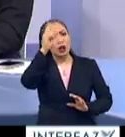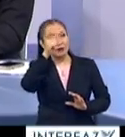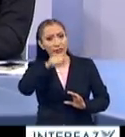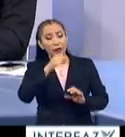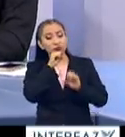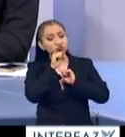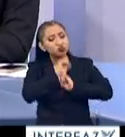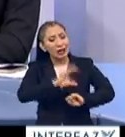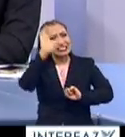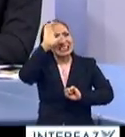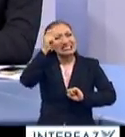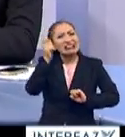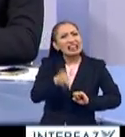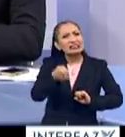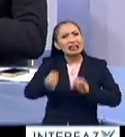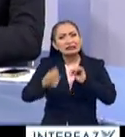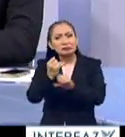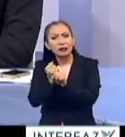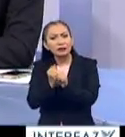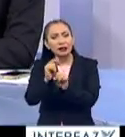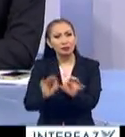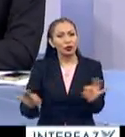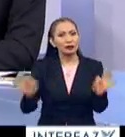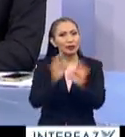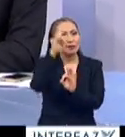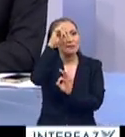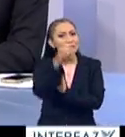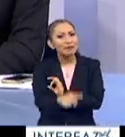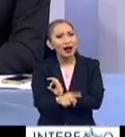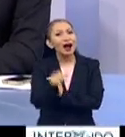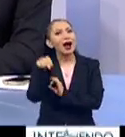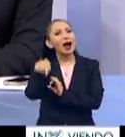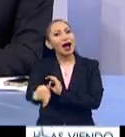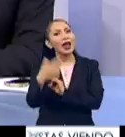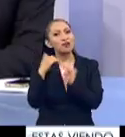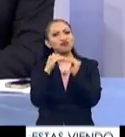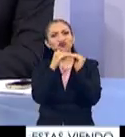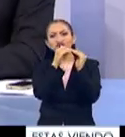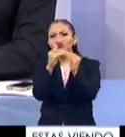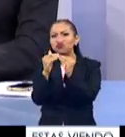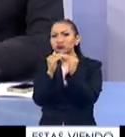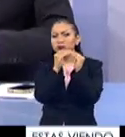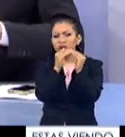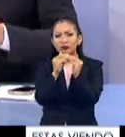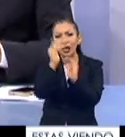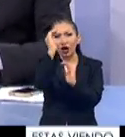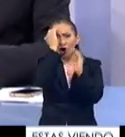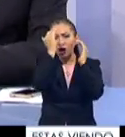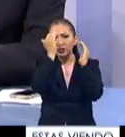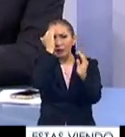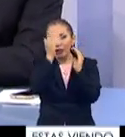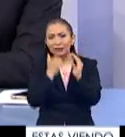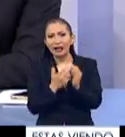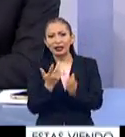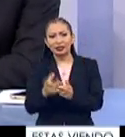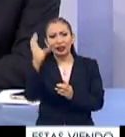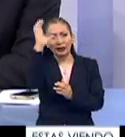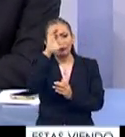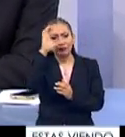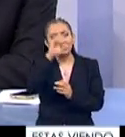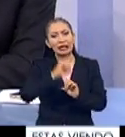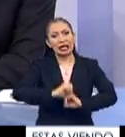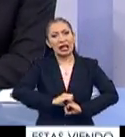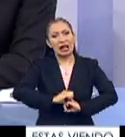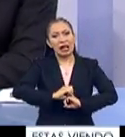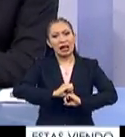La divulgación de la ciencia es también fundamental para que se democratice el conocimiento de la ciencia y,